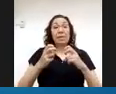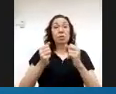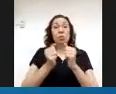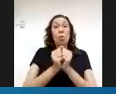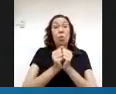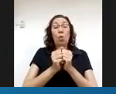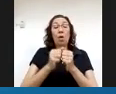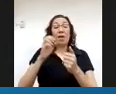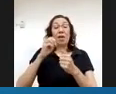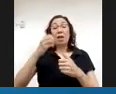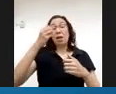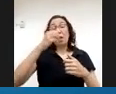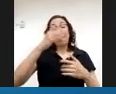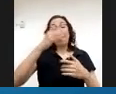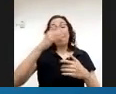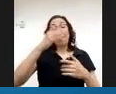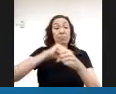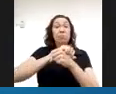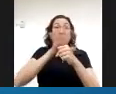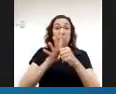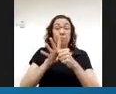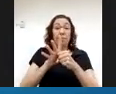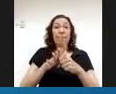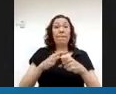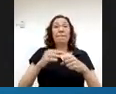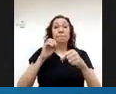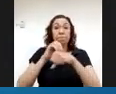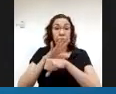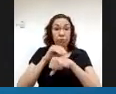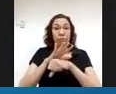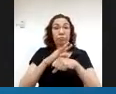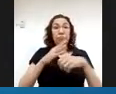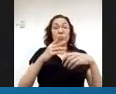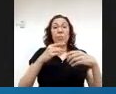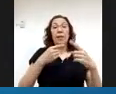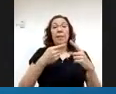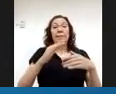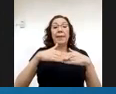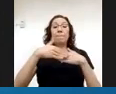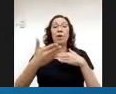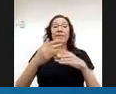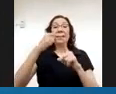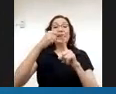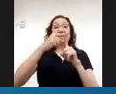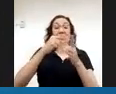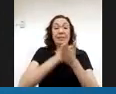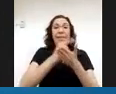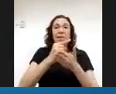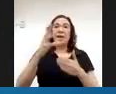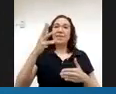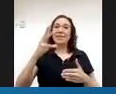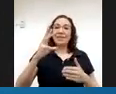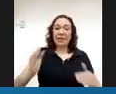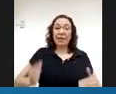virus. Se recomienda a partir de la semana 16 de embarazo y